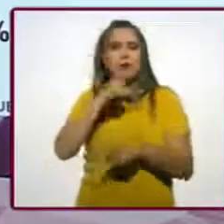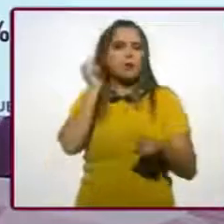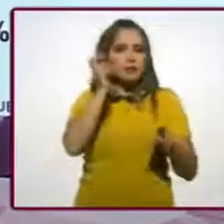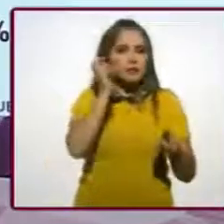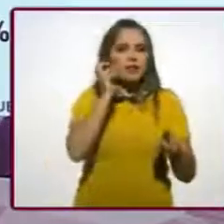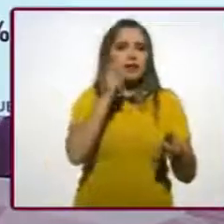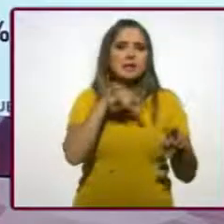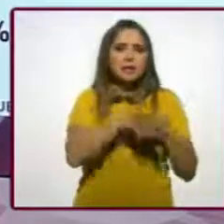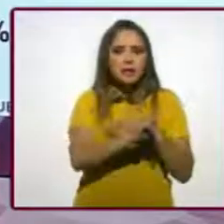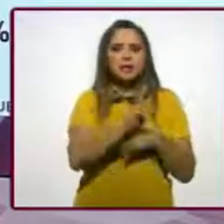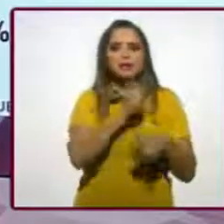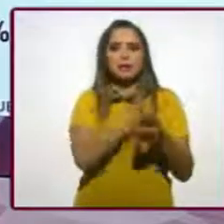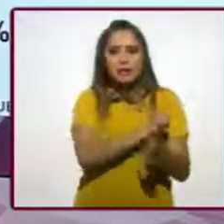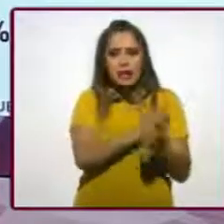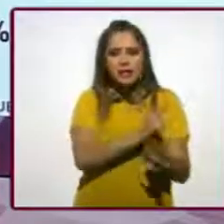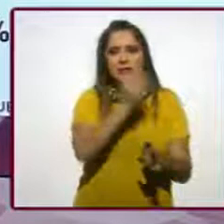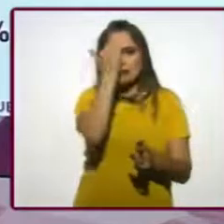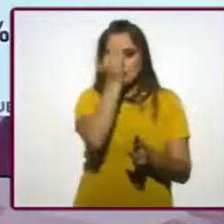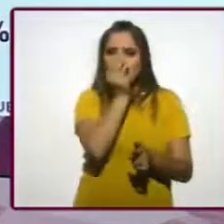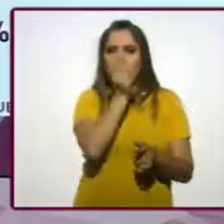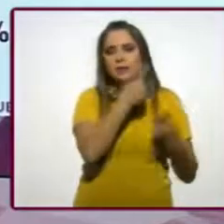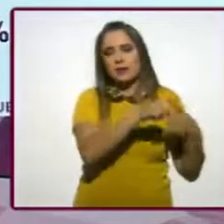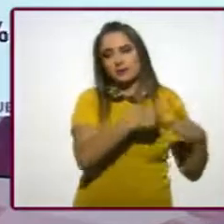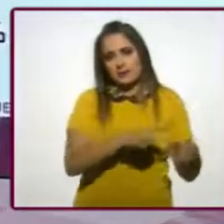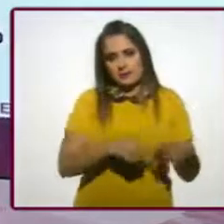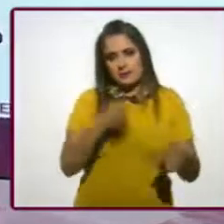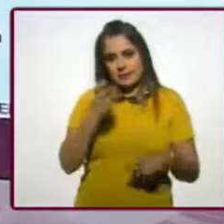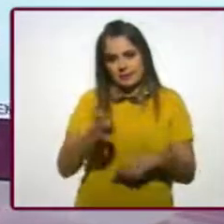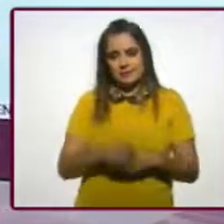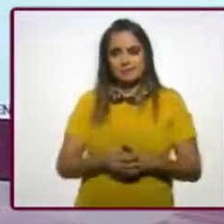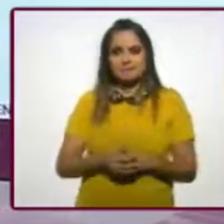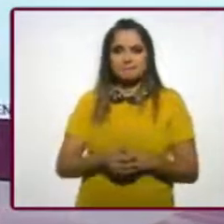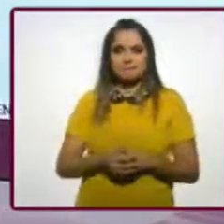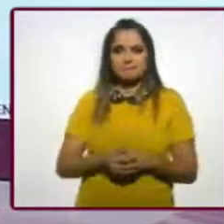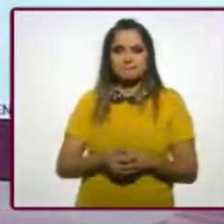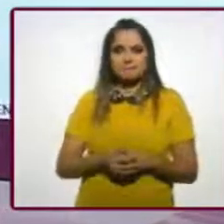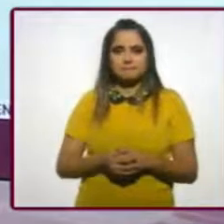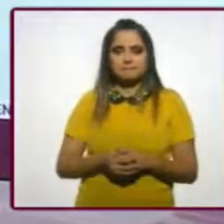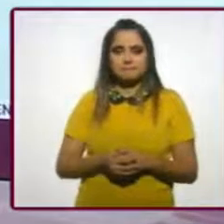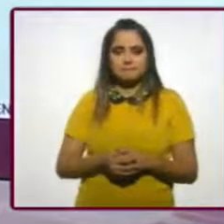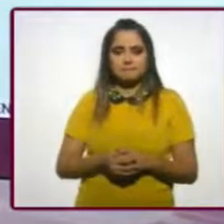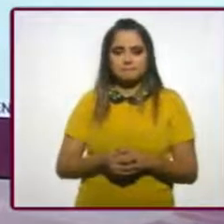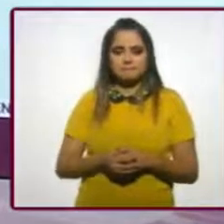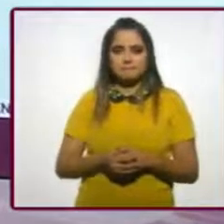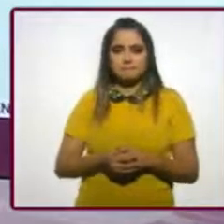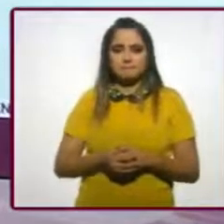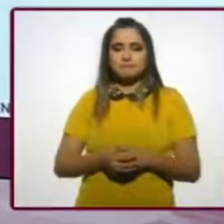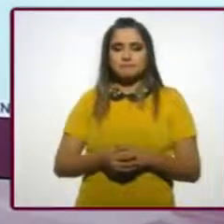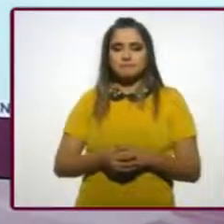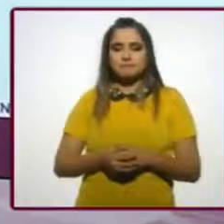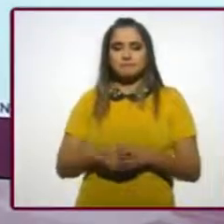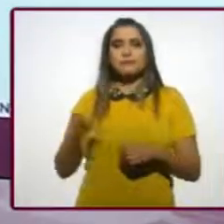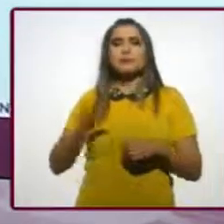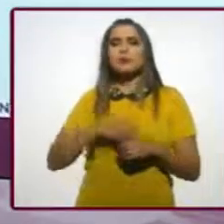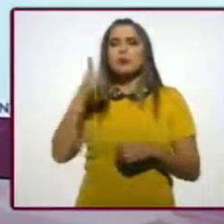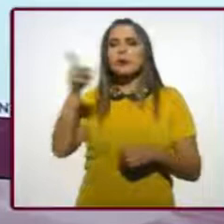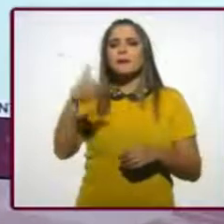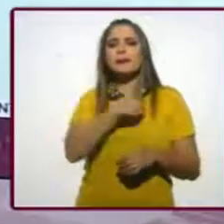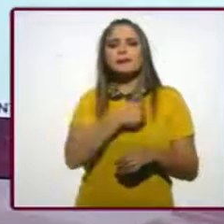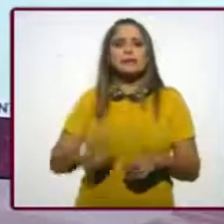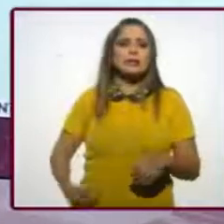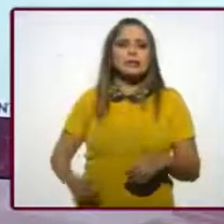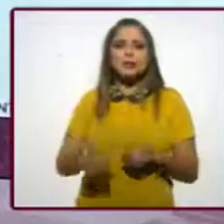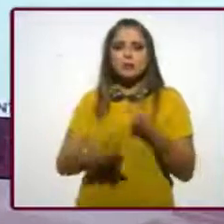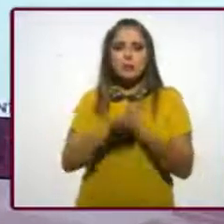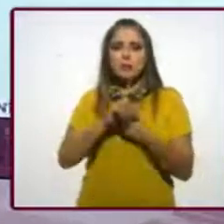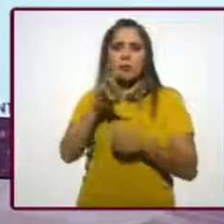peceras, taxis. Este es el nivel de afectación. ¿Cómo explicamos los números o por qué no le está afectando al presidente? Tiene